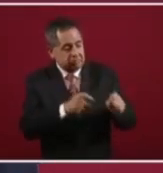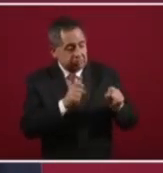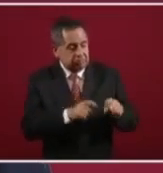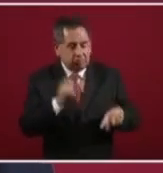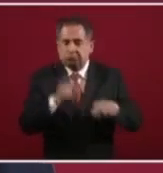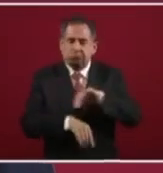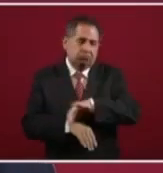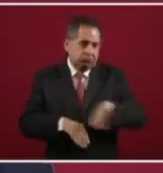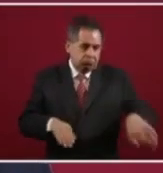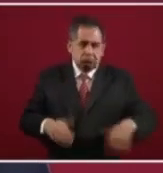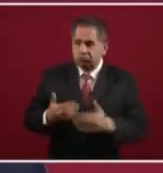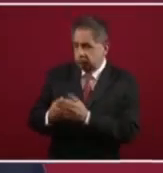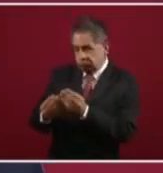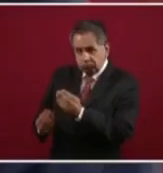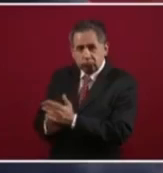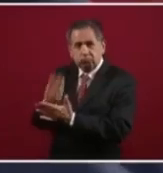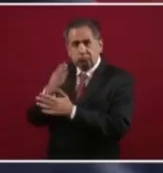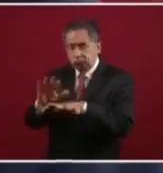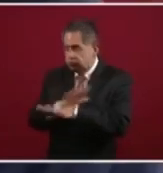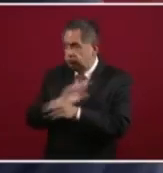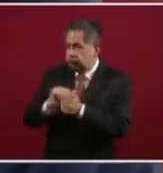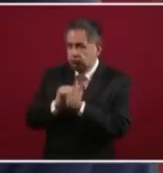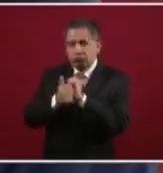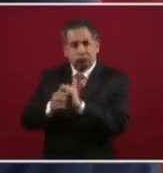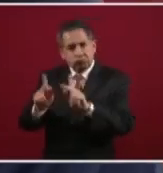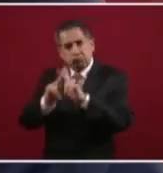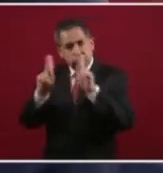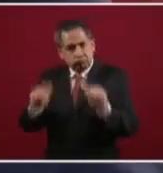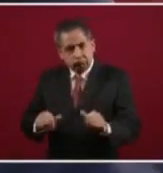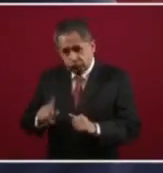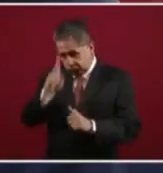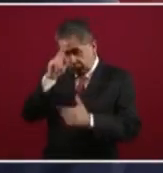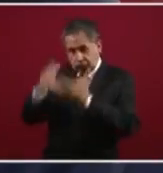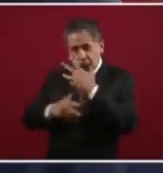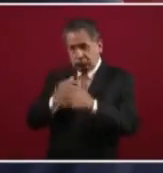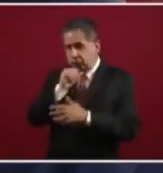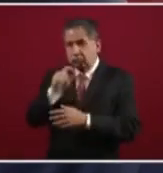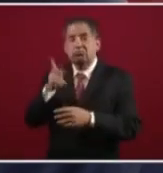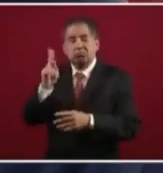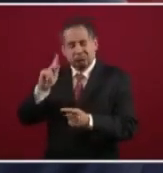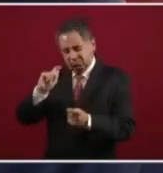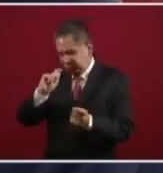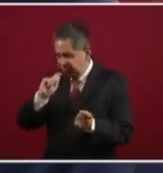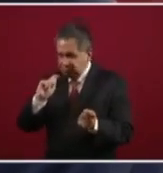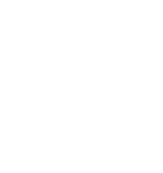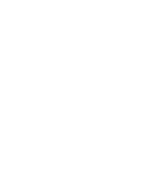sin violencia, pero radical.